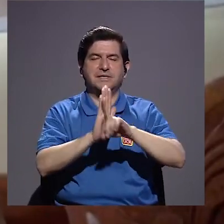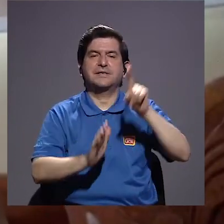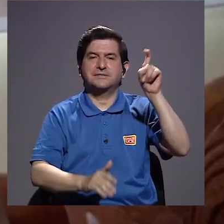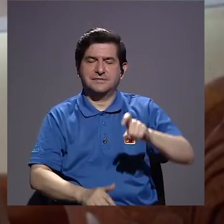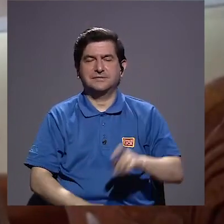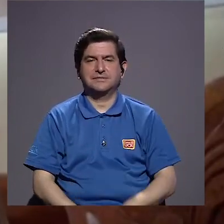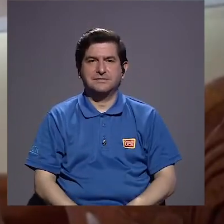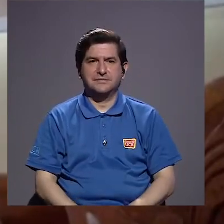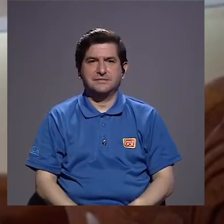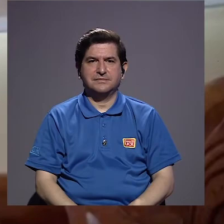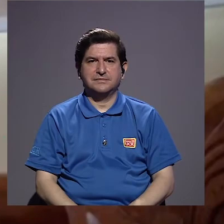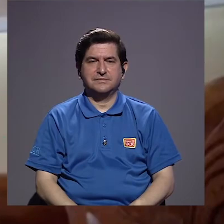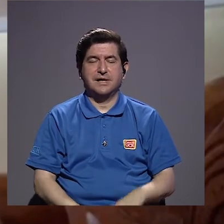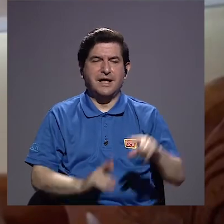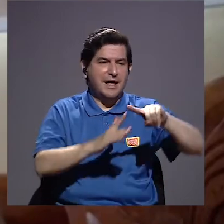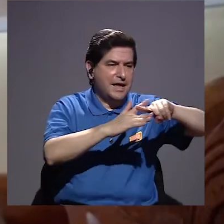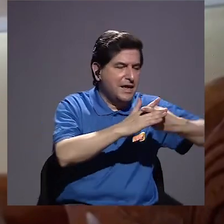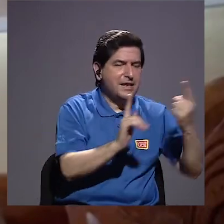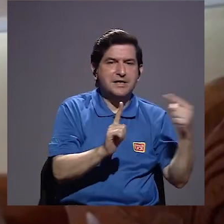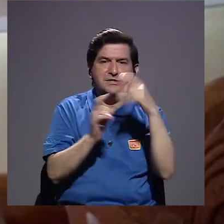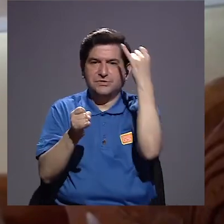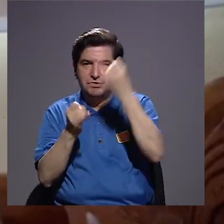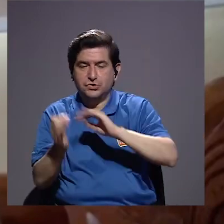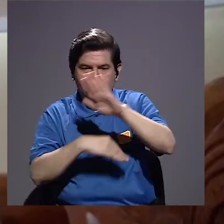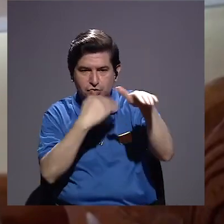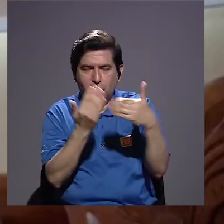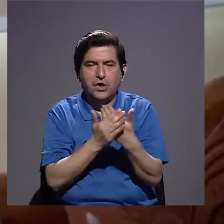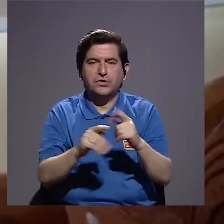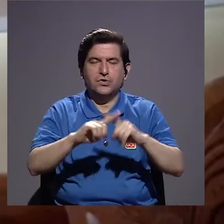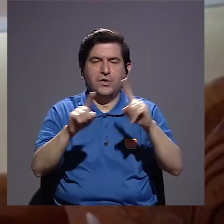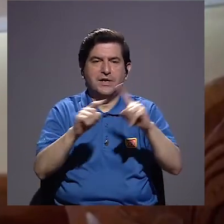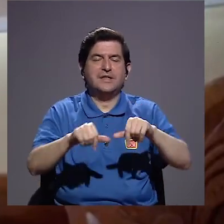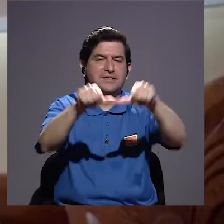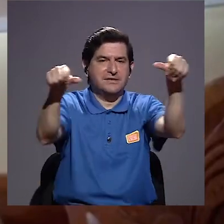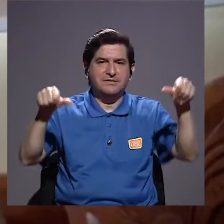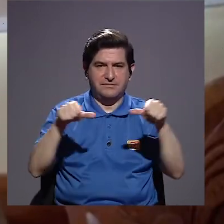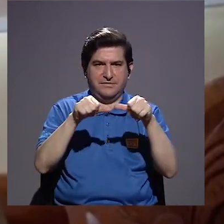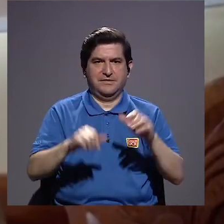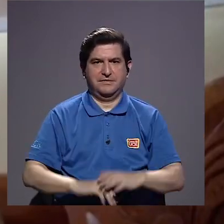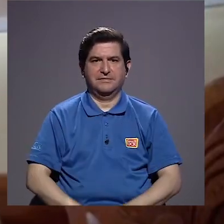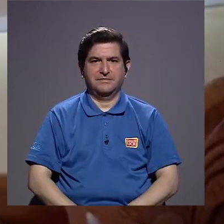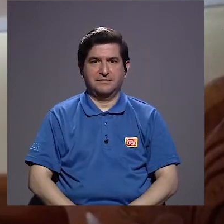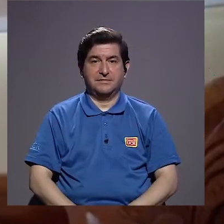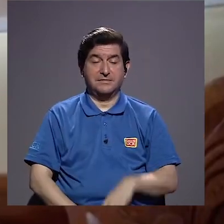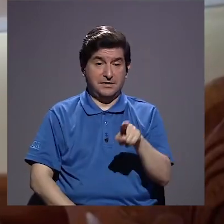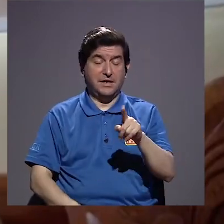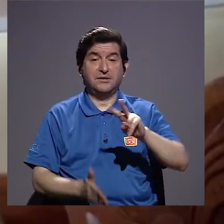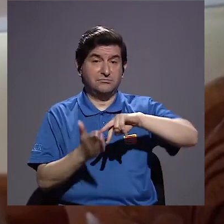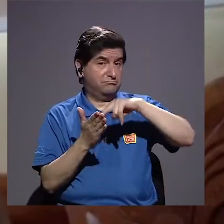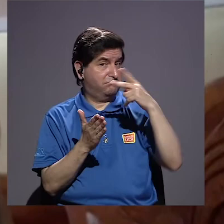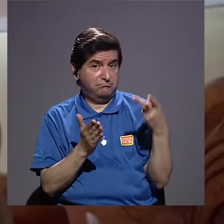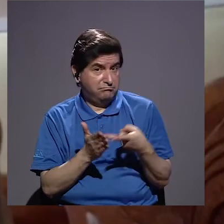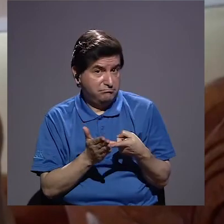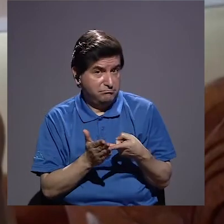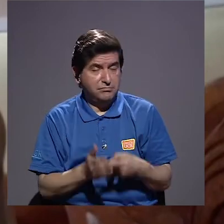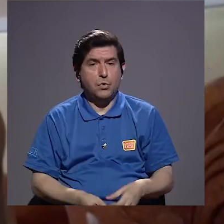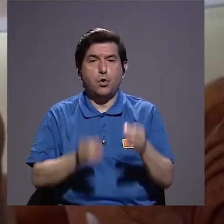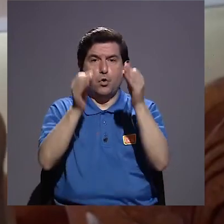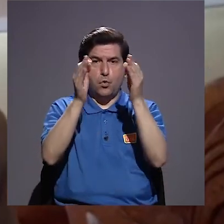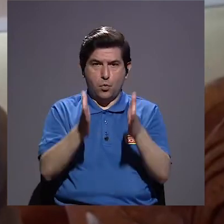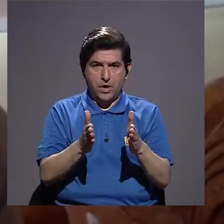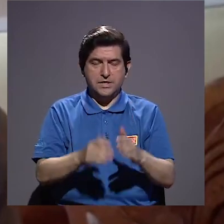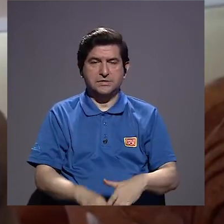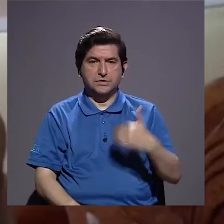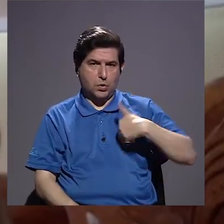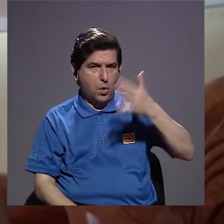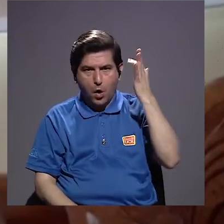derecho, desde el principio hasta el final, en todas y cada una de las asignaturas. Eso es lo que nos lleva a que los jueces,